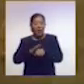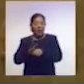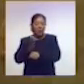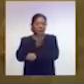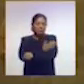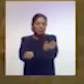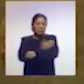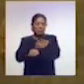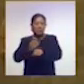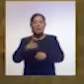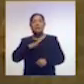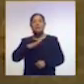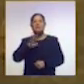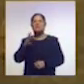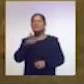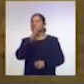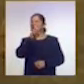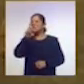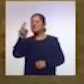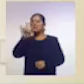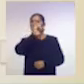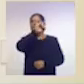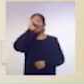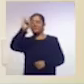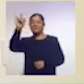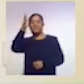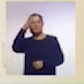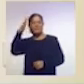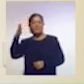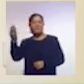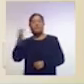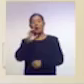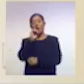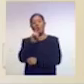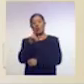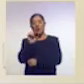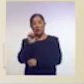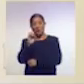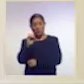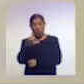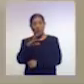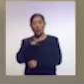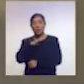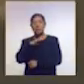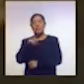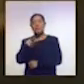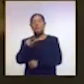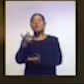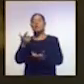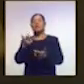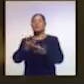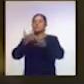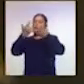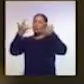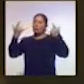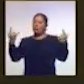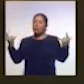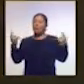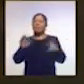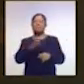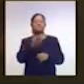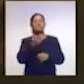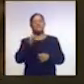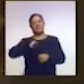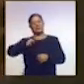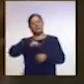una treintena de pinturas, básicamente al óleo. Abarca un arco histórico de finales del